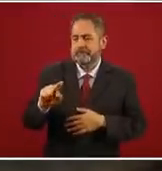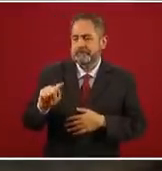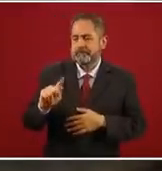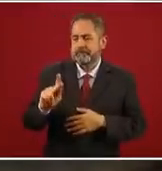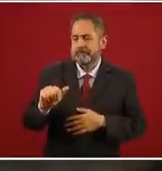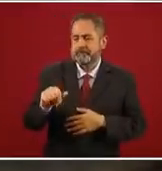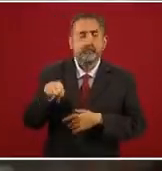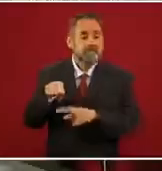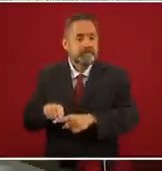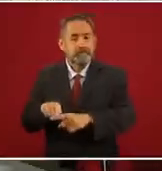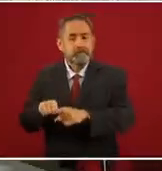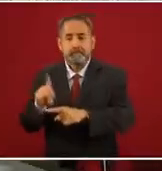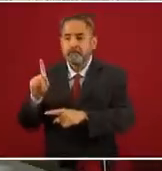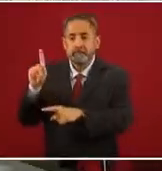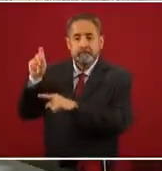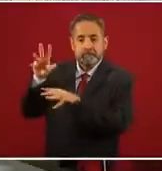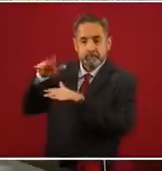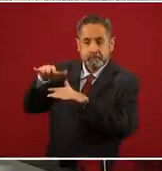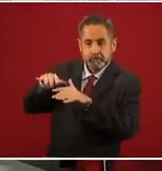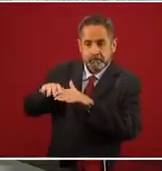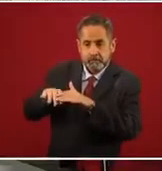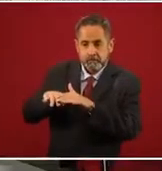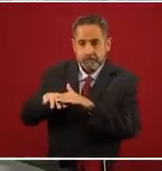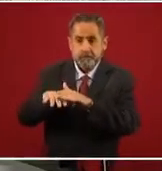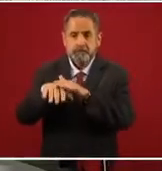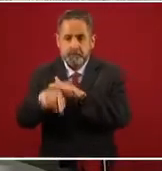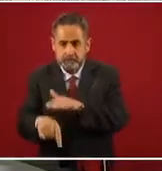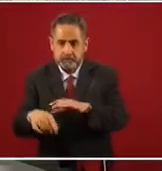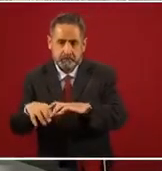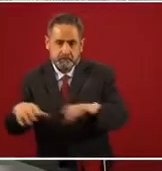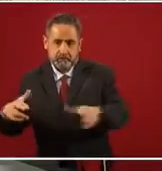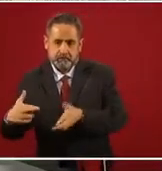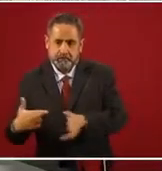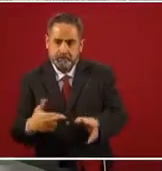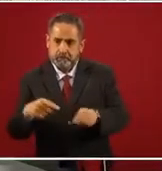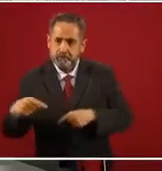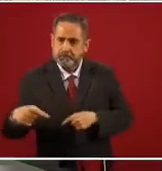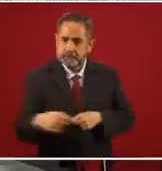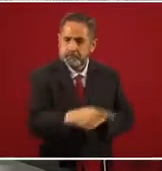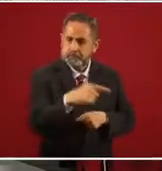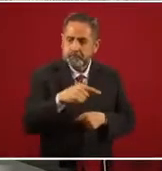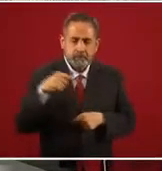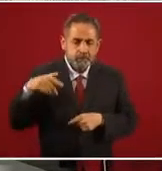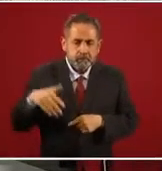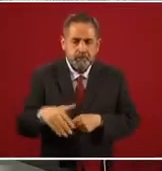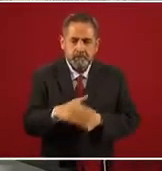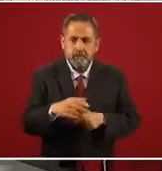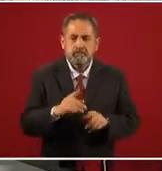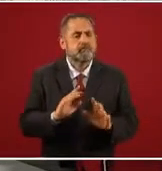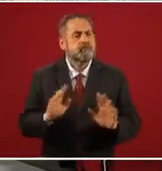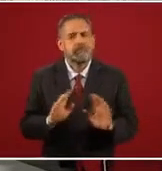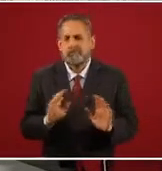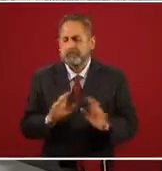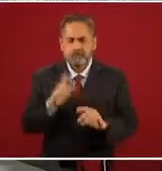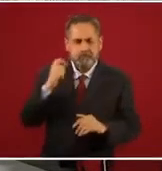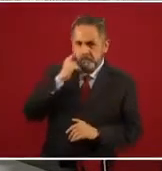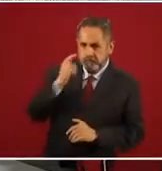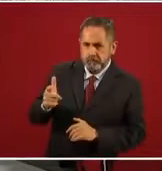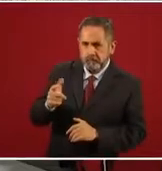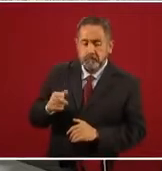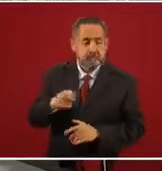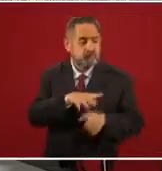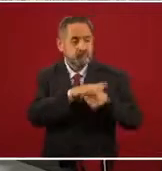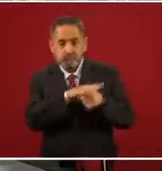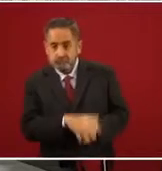desembocaría pues todo este drenaje industrial. Incluso pues no nada más ha habido